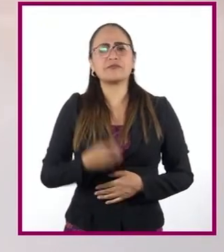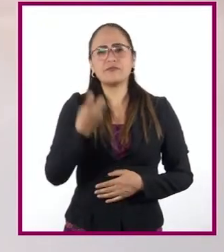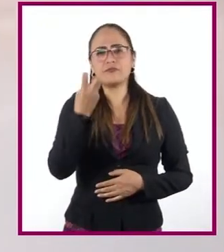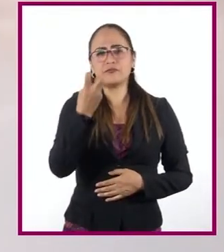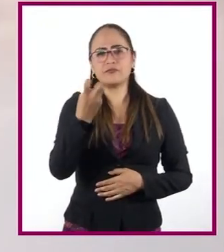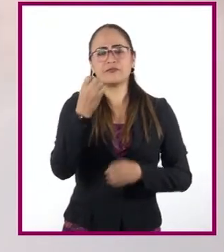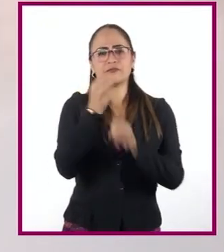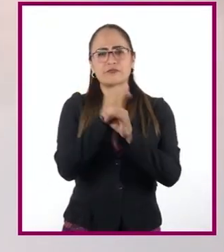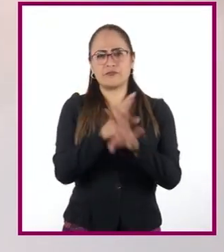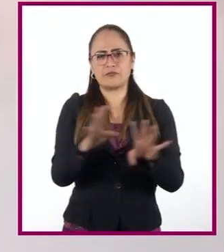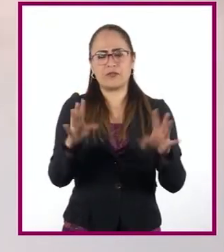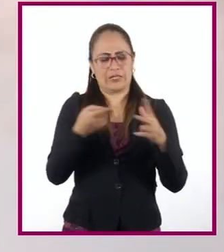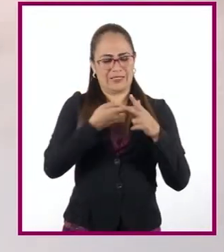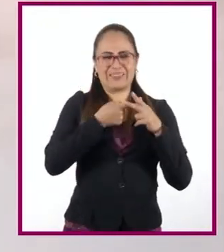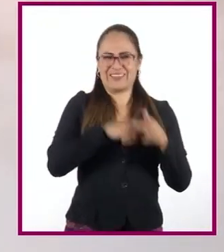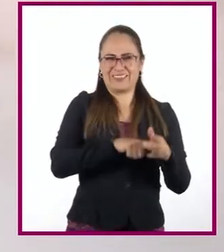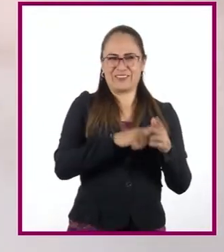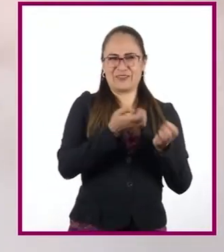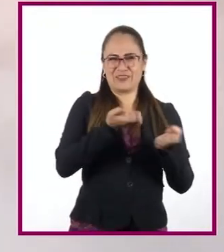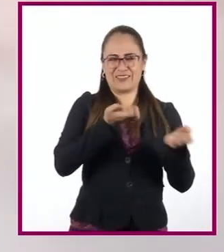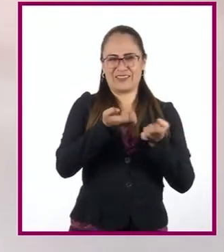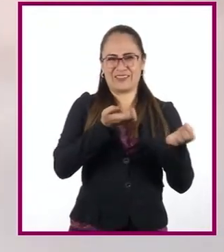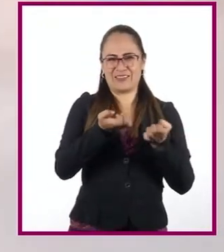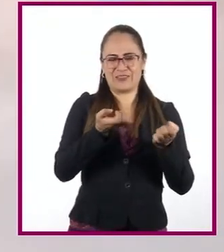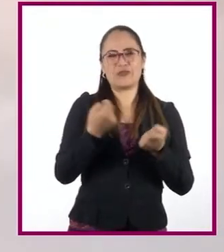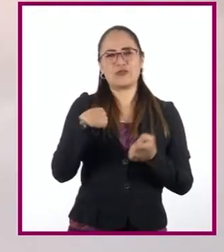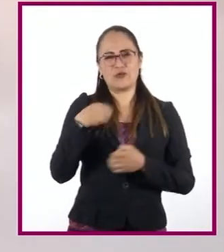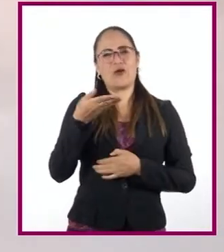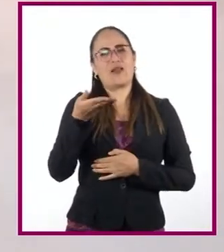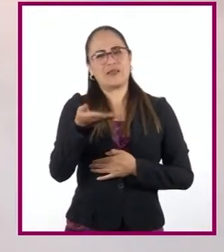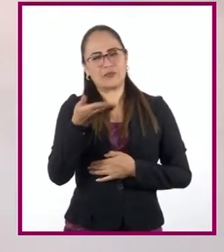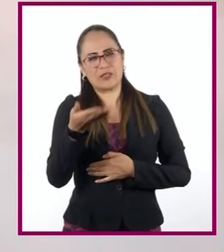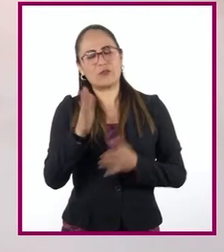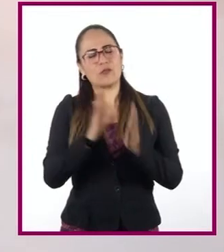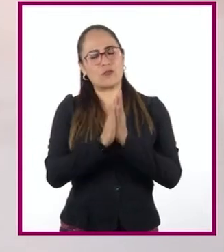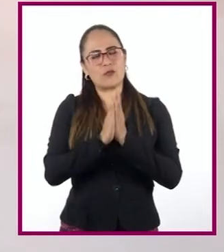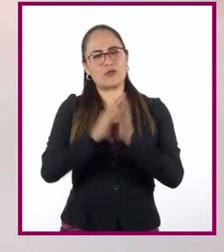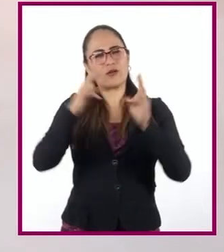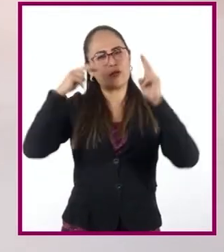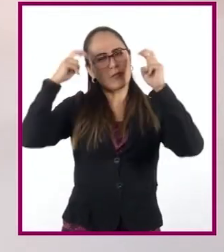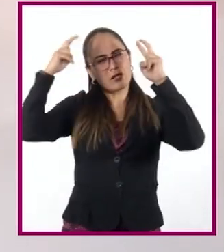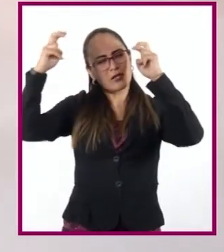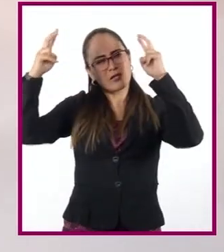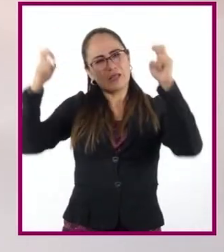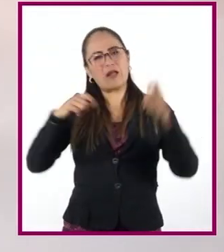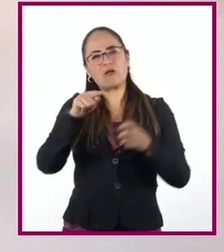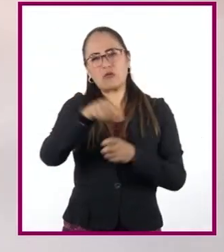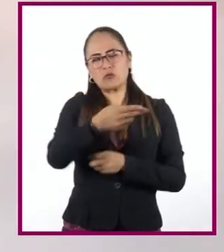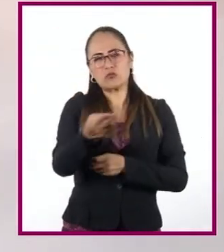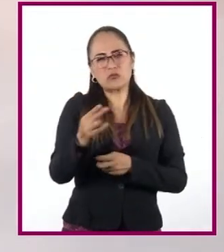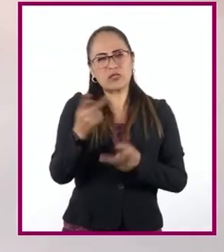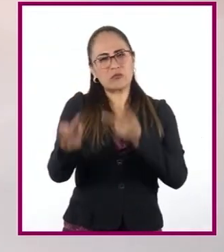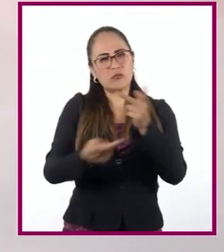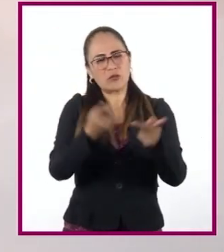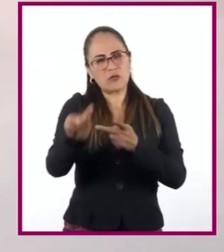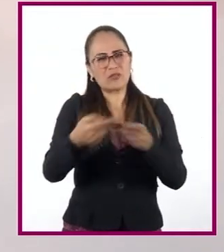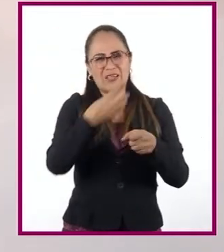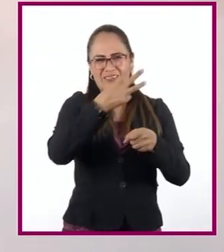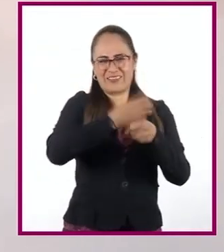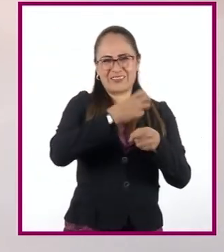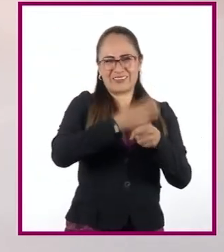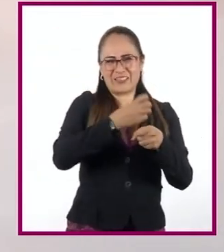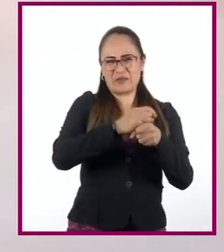la inferimos al principio del ejercicio, cuando les pedí que imaginaran que habían aplicado la encuesta en su grupo de tercer